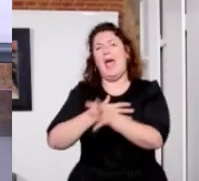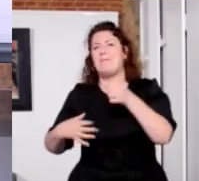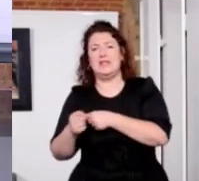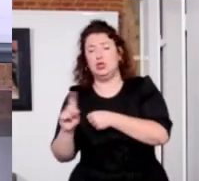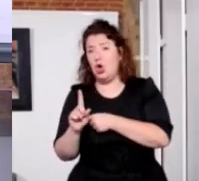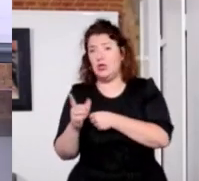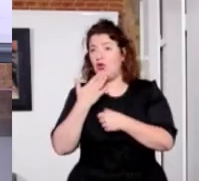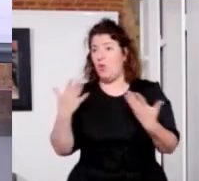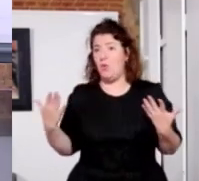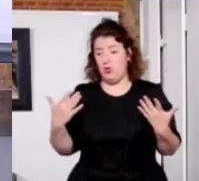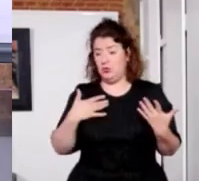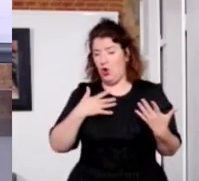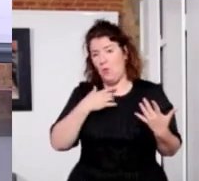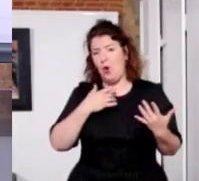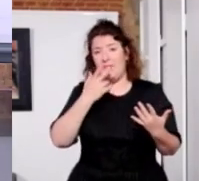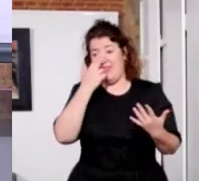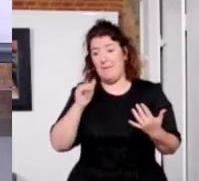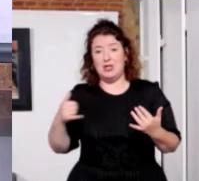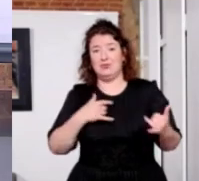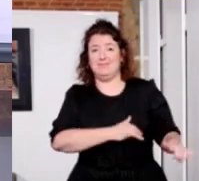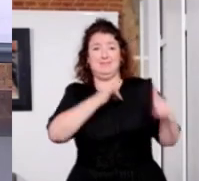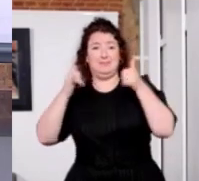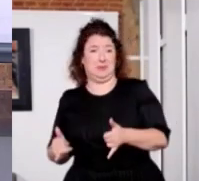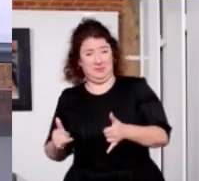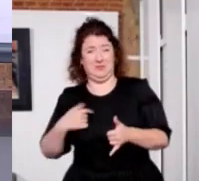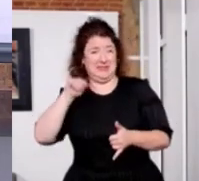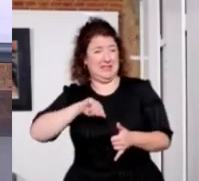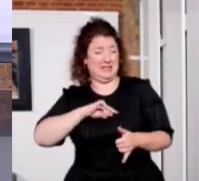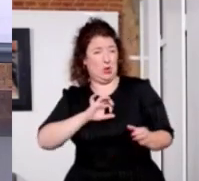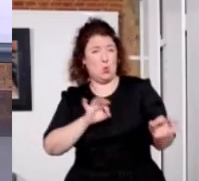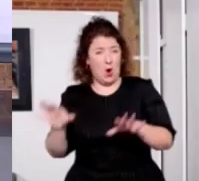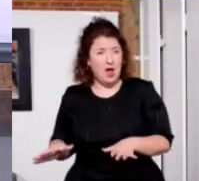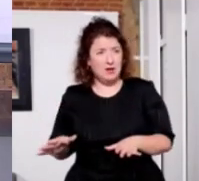incluso desde vivirla en sus zapatos, estaba en el voluntariado.